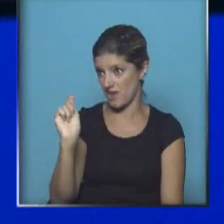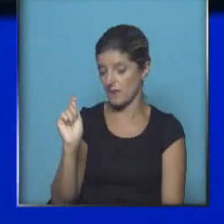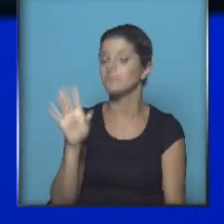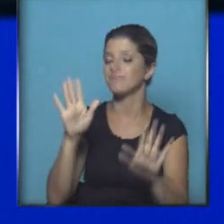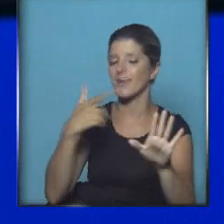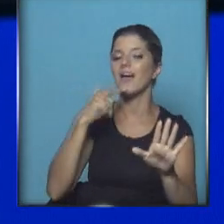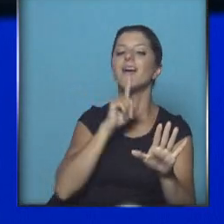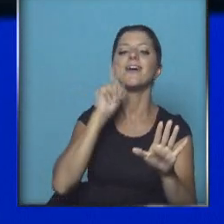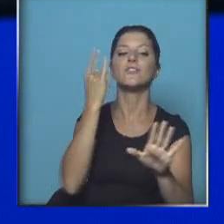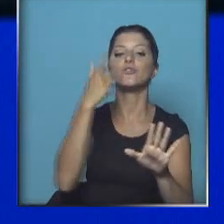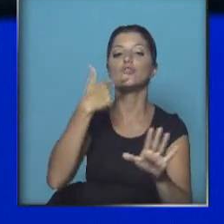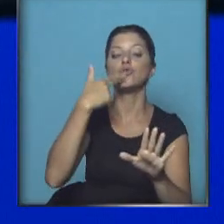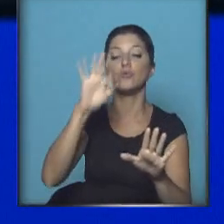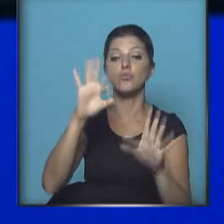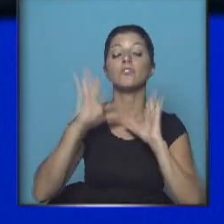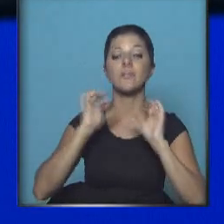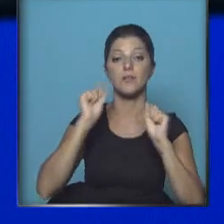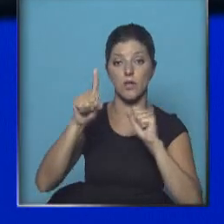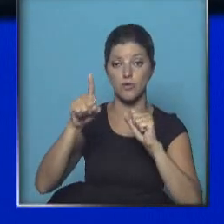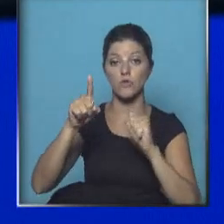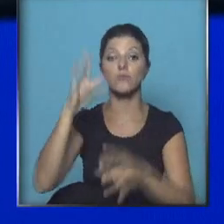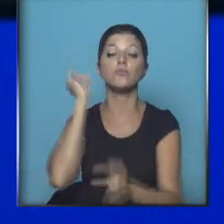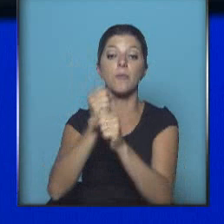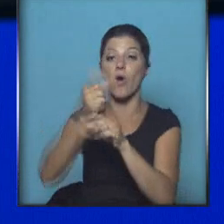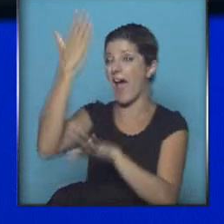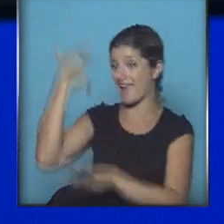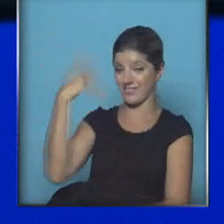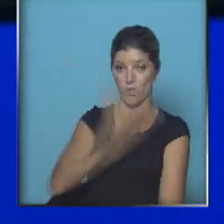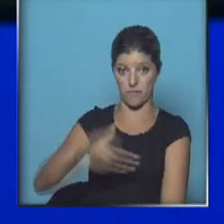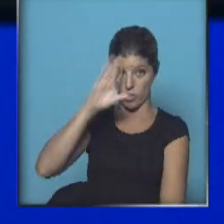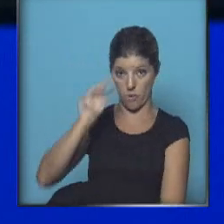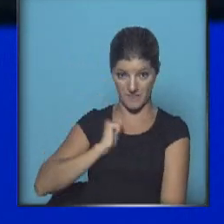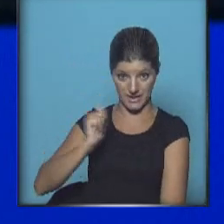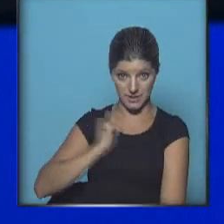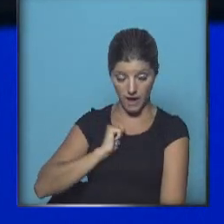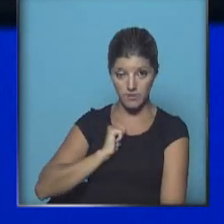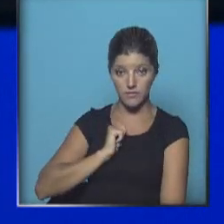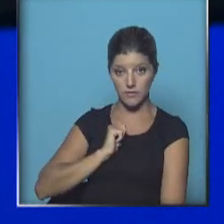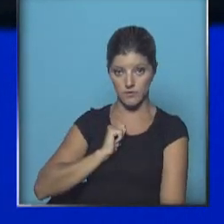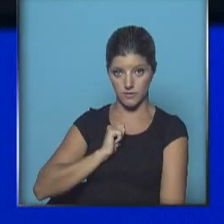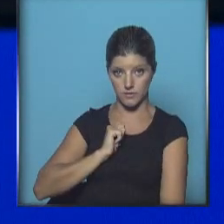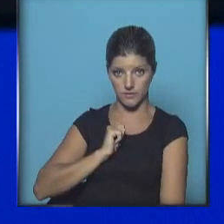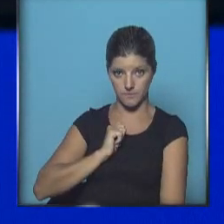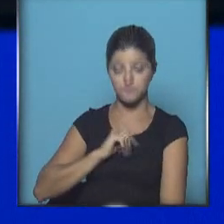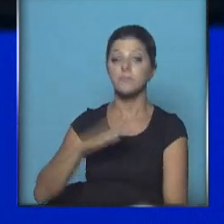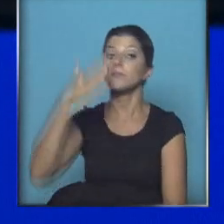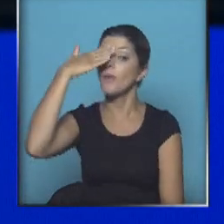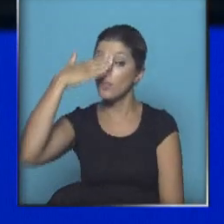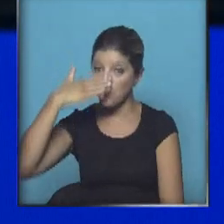de operación en la Secretaría de Inteligencia, un funcionario de época de la dictadura, confirmado luego en los